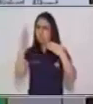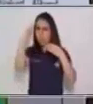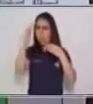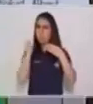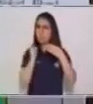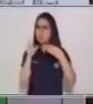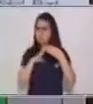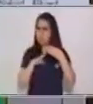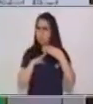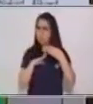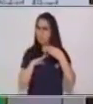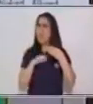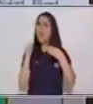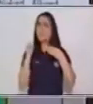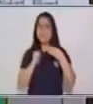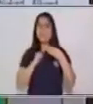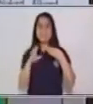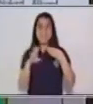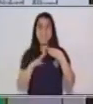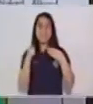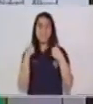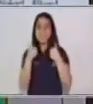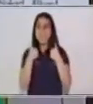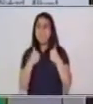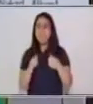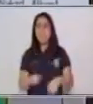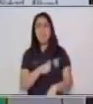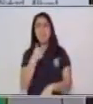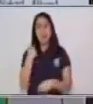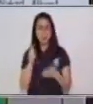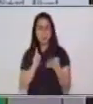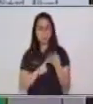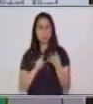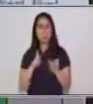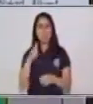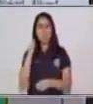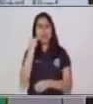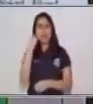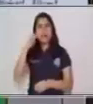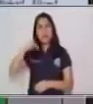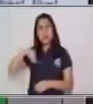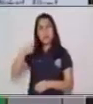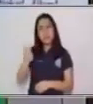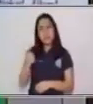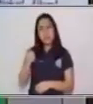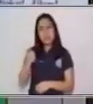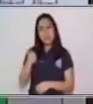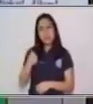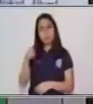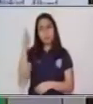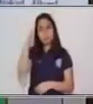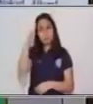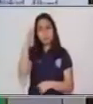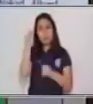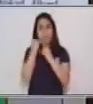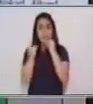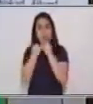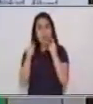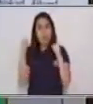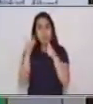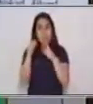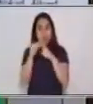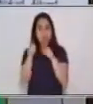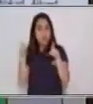Y la última parte es un autor. ¿Contiene el nombre del autor? Claro que sí. Por lo tanto,